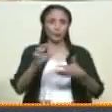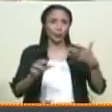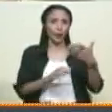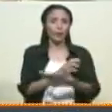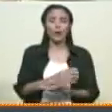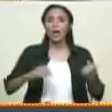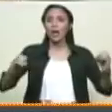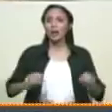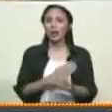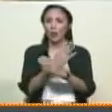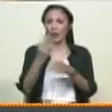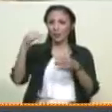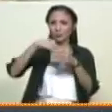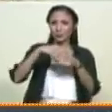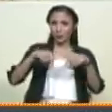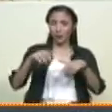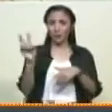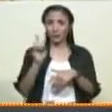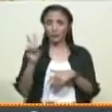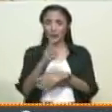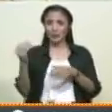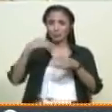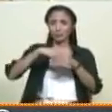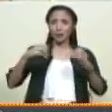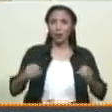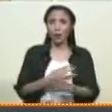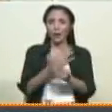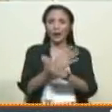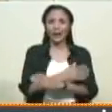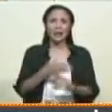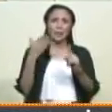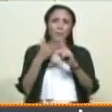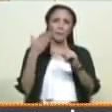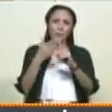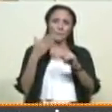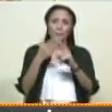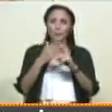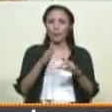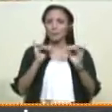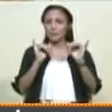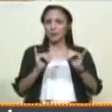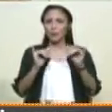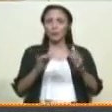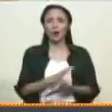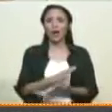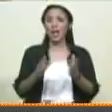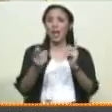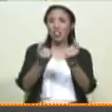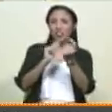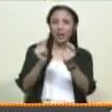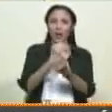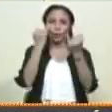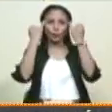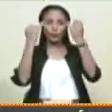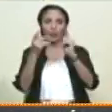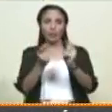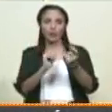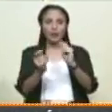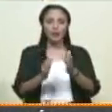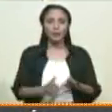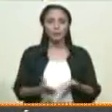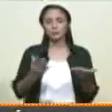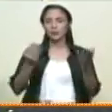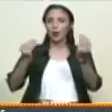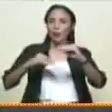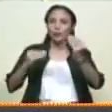OEA metida de aquí en una mesa de diálogo, era de negociación y acuerdos